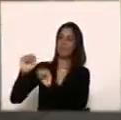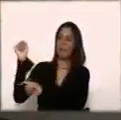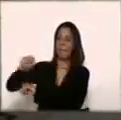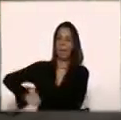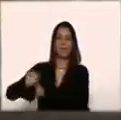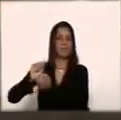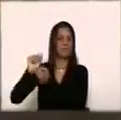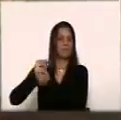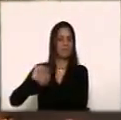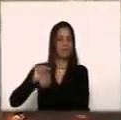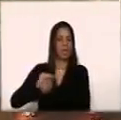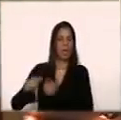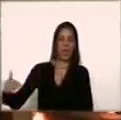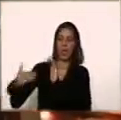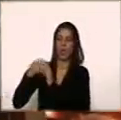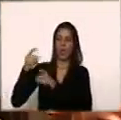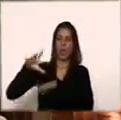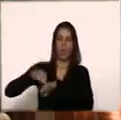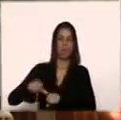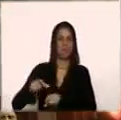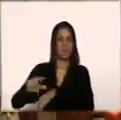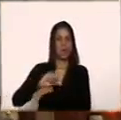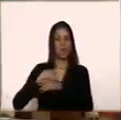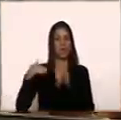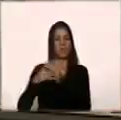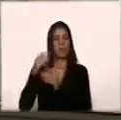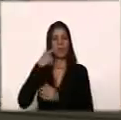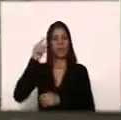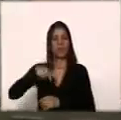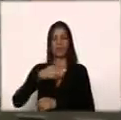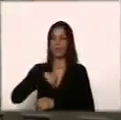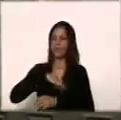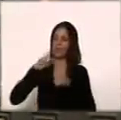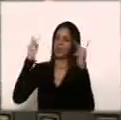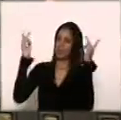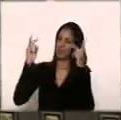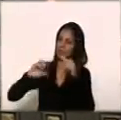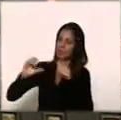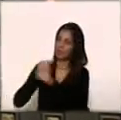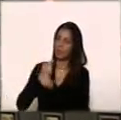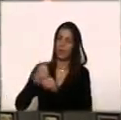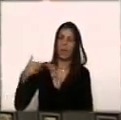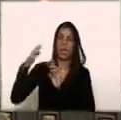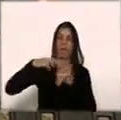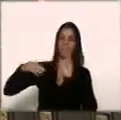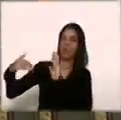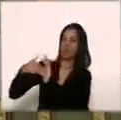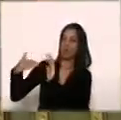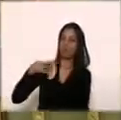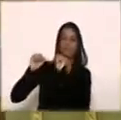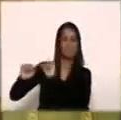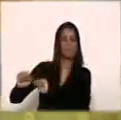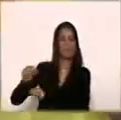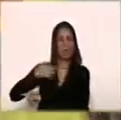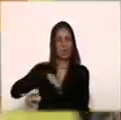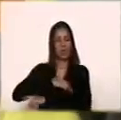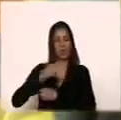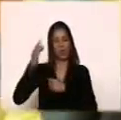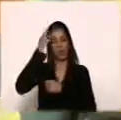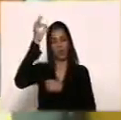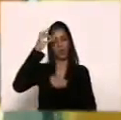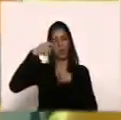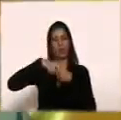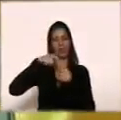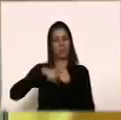vencido en lo caos patronal y en toda la arremetida de la derecha contra la revolución. Los CPT vencerán, los